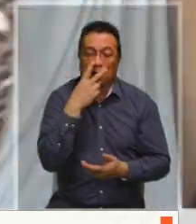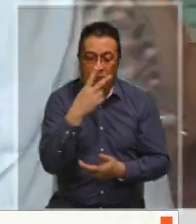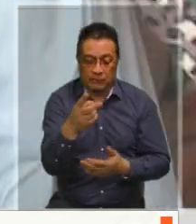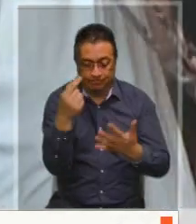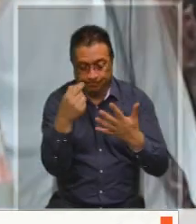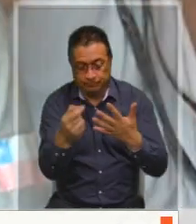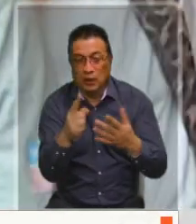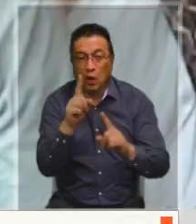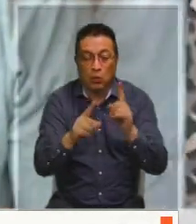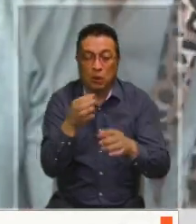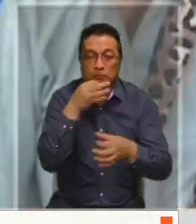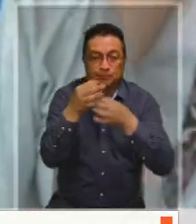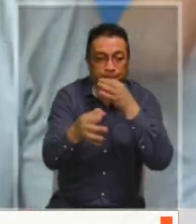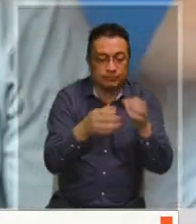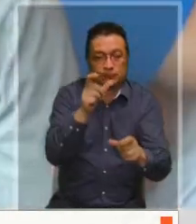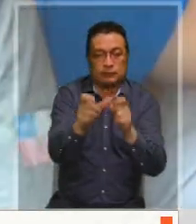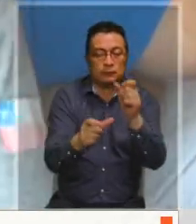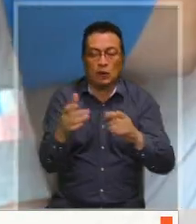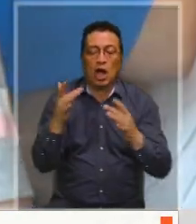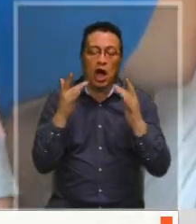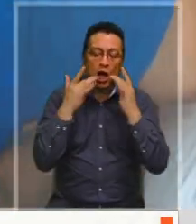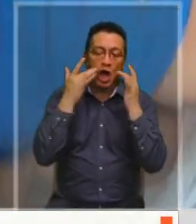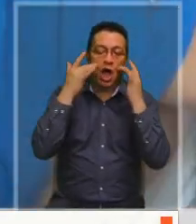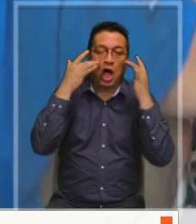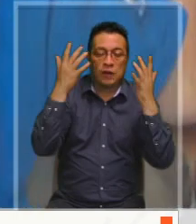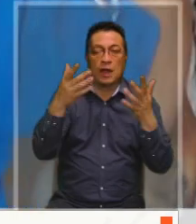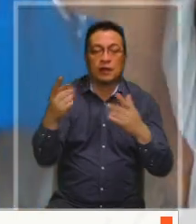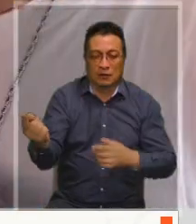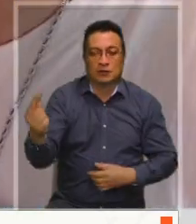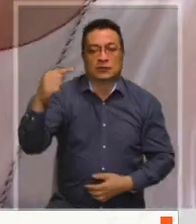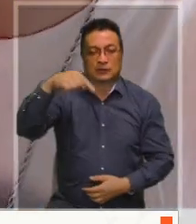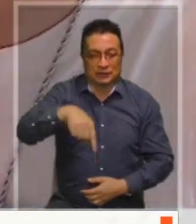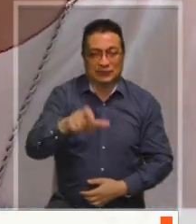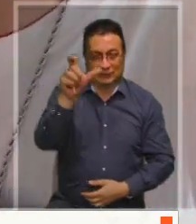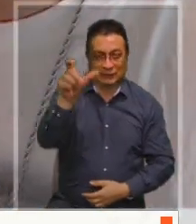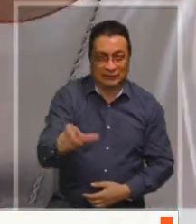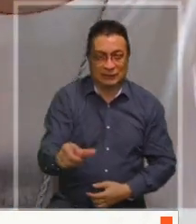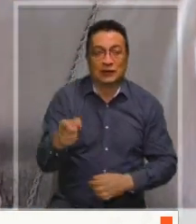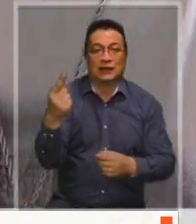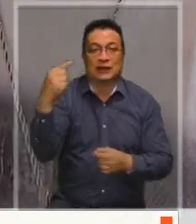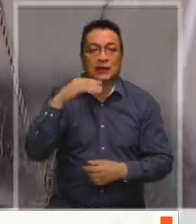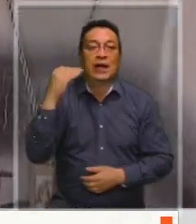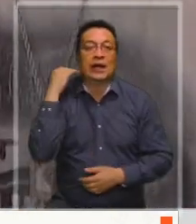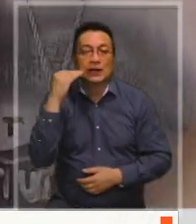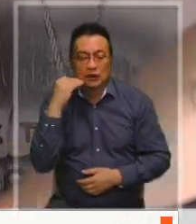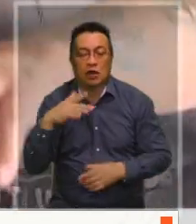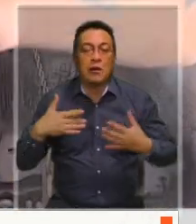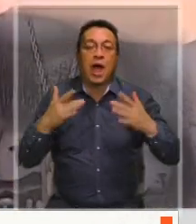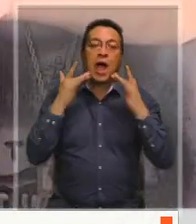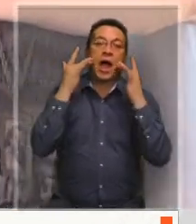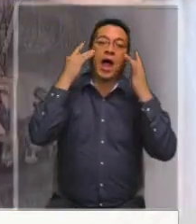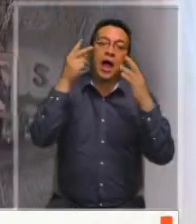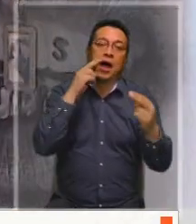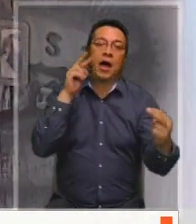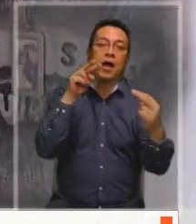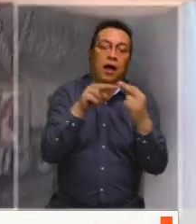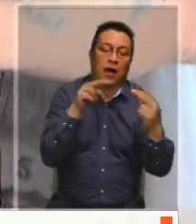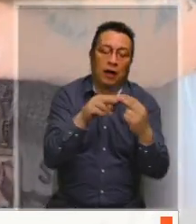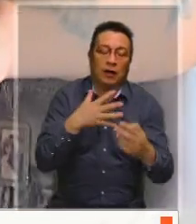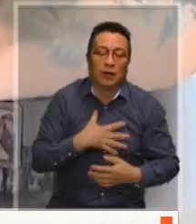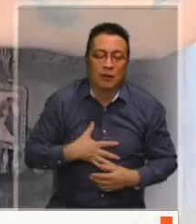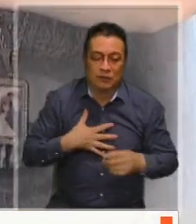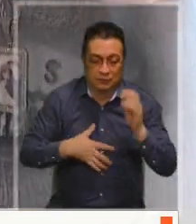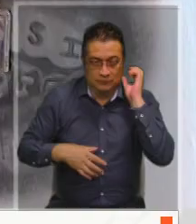también algunas declaraciones de la gente que estaba muy contenta por la llegada de él y por supuesto también los niños que les dio un poquito de Alegría en medio de lo que está ocurriendo